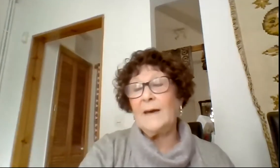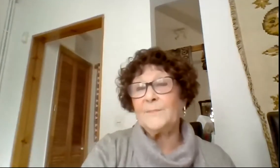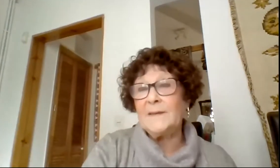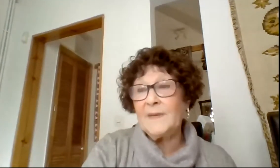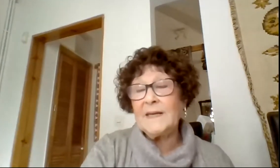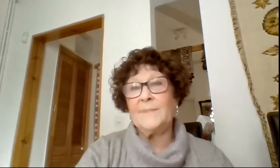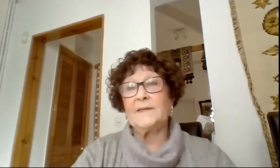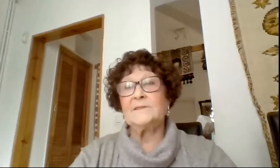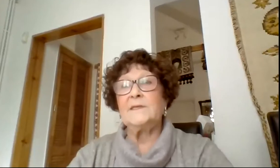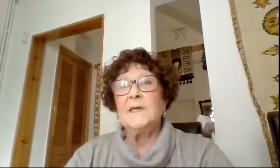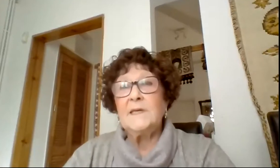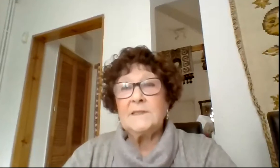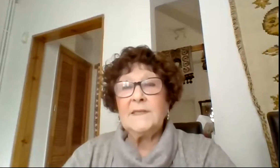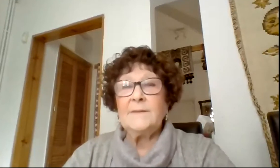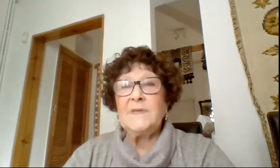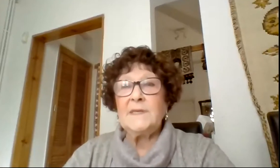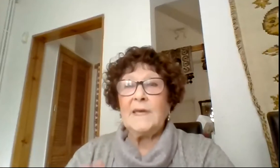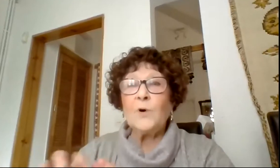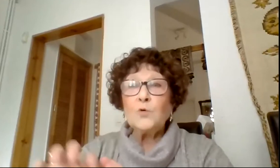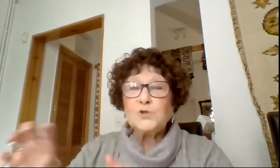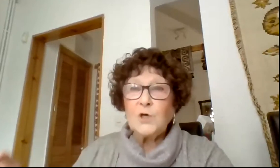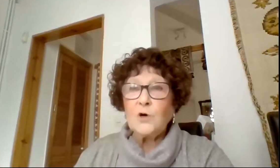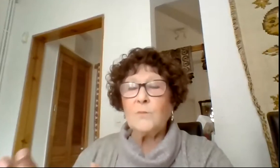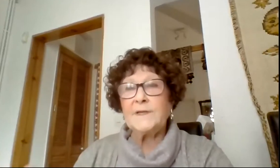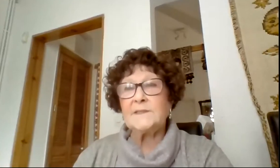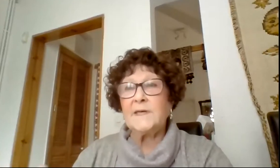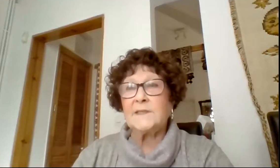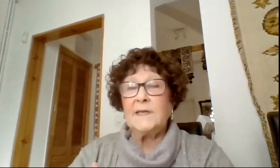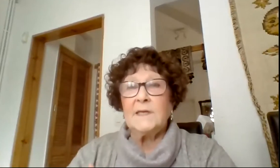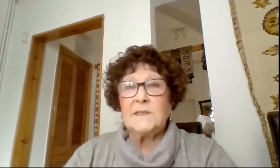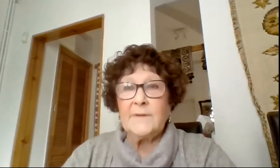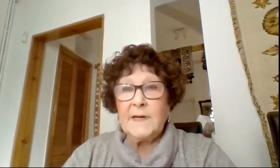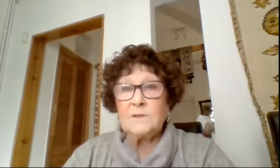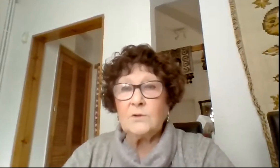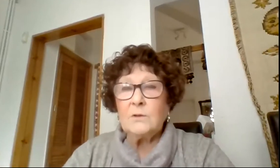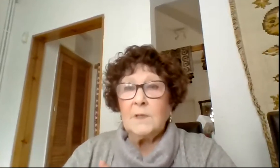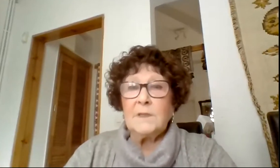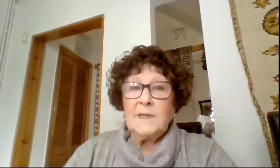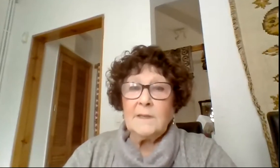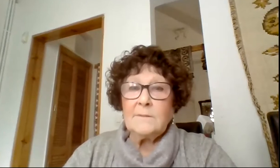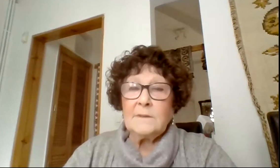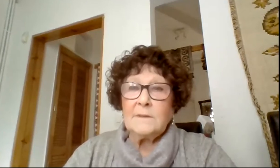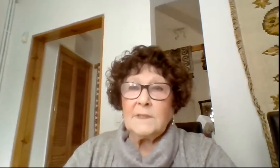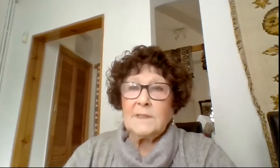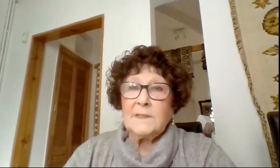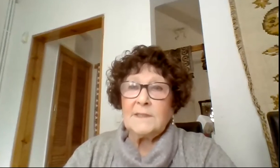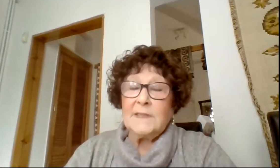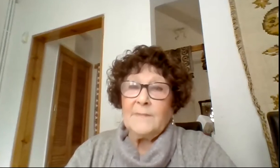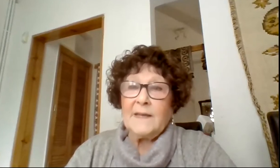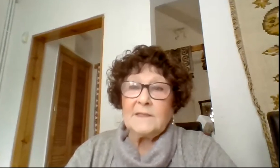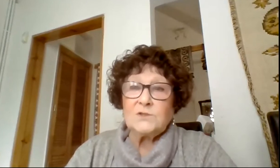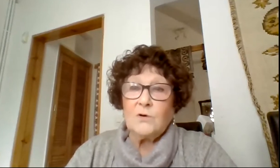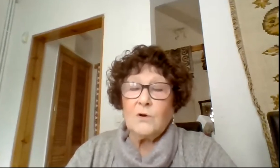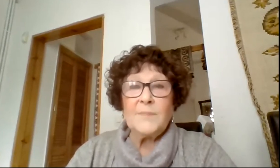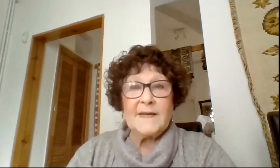esa fue la primera parte de mi evolución como arquitecta, trabajando en